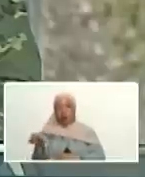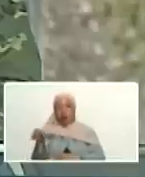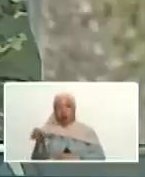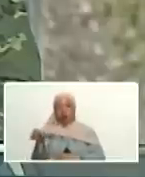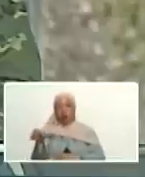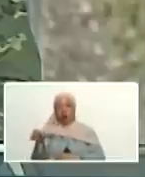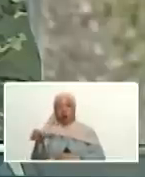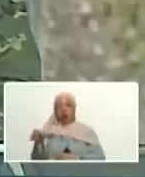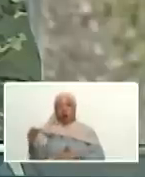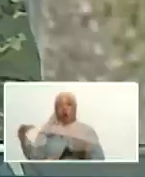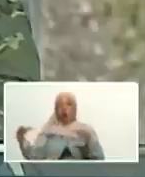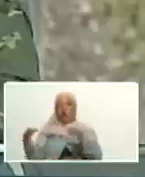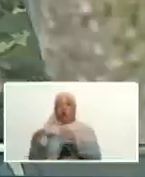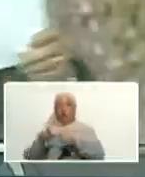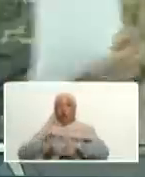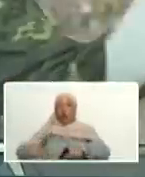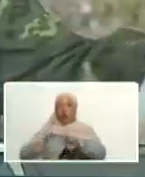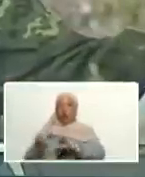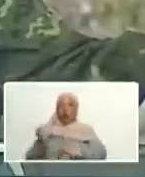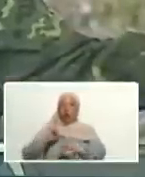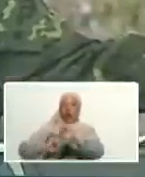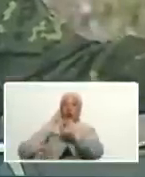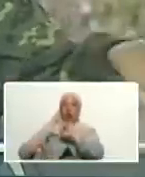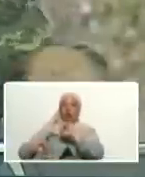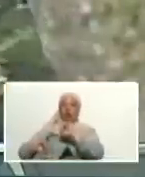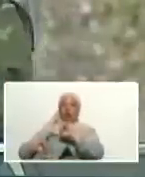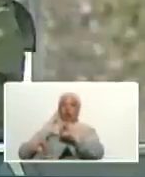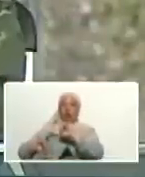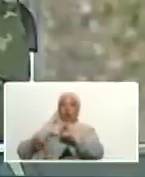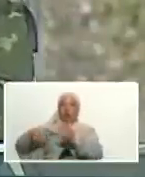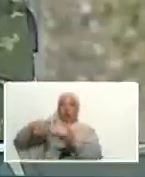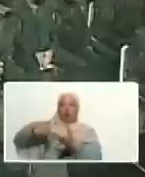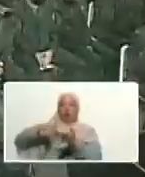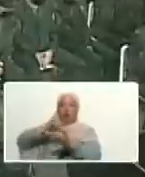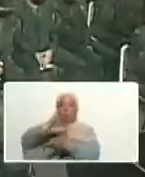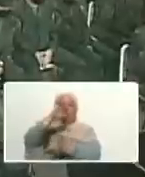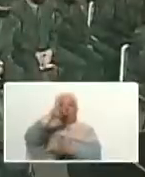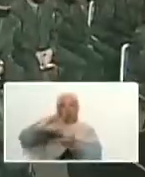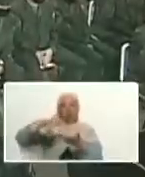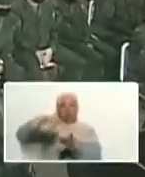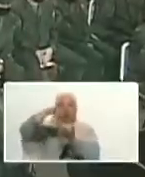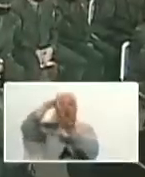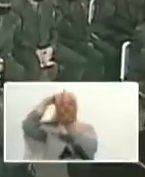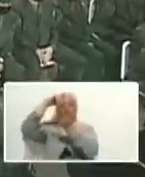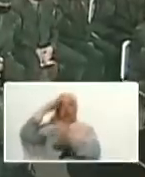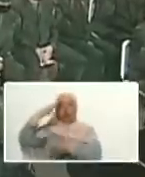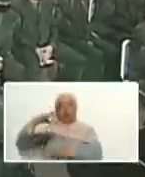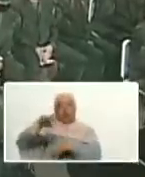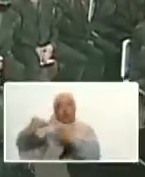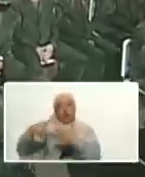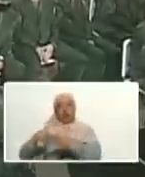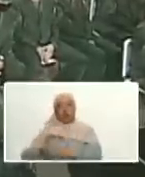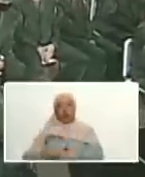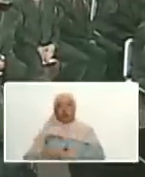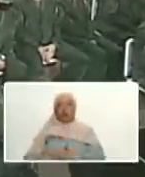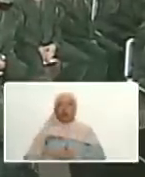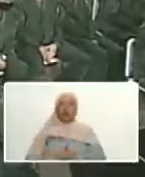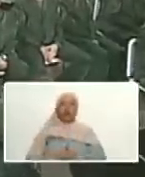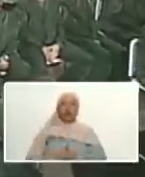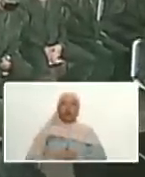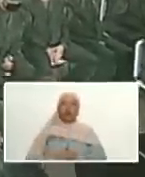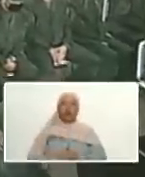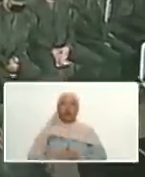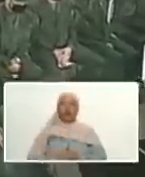la Comandancia de Defensa Aeroespacial CODAI. Mis saludos a todos.